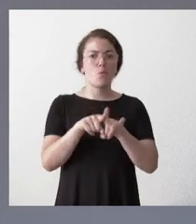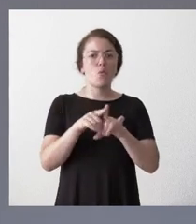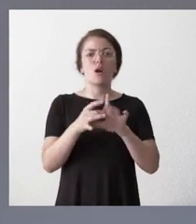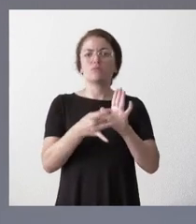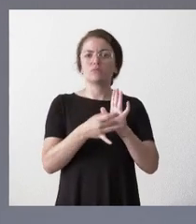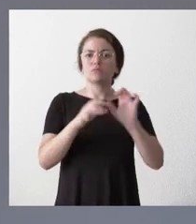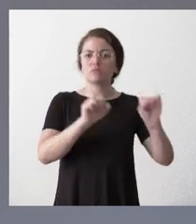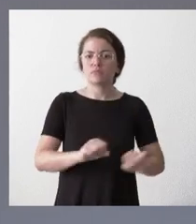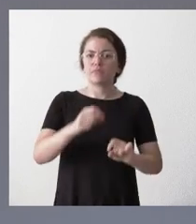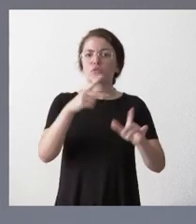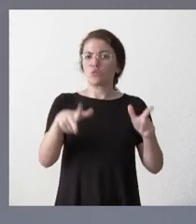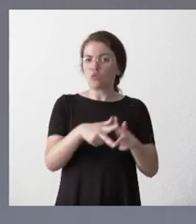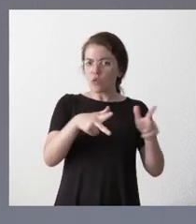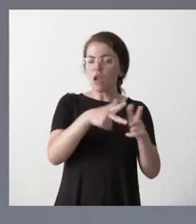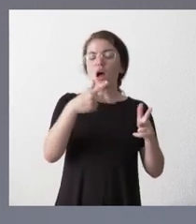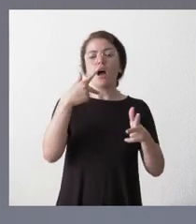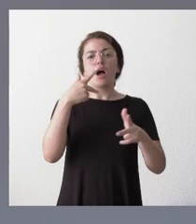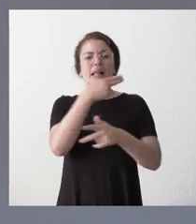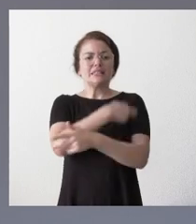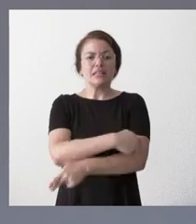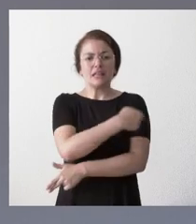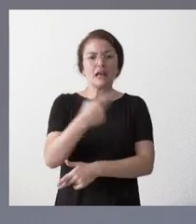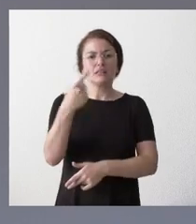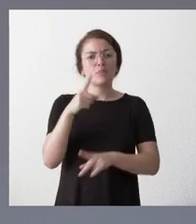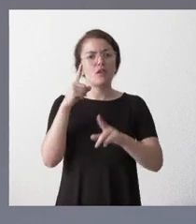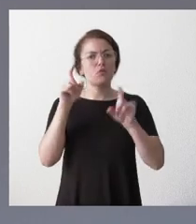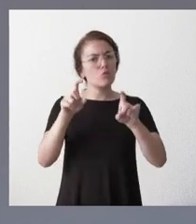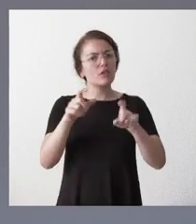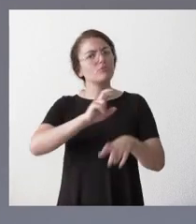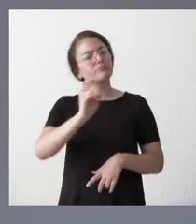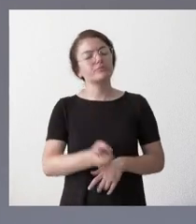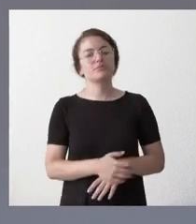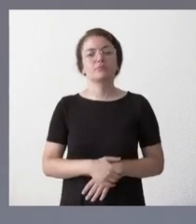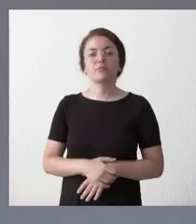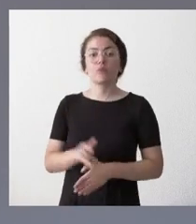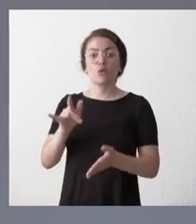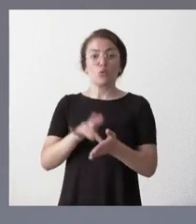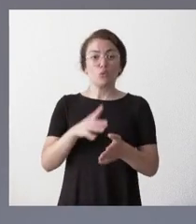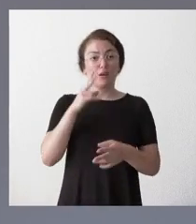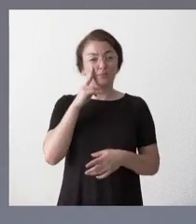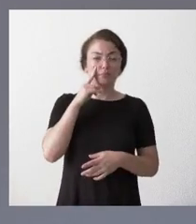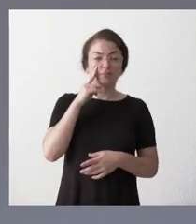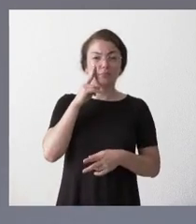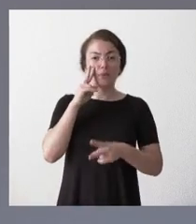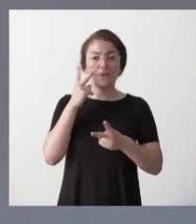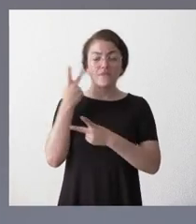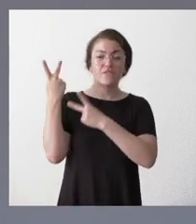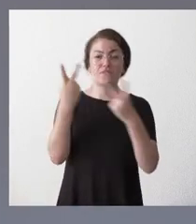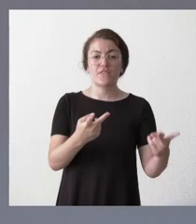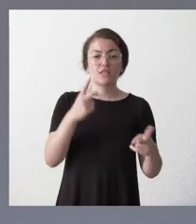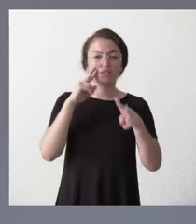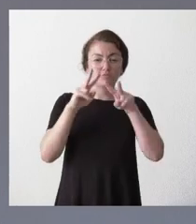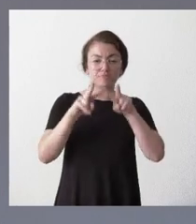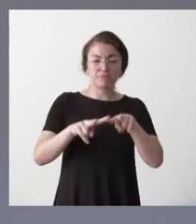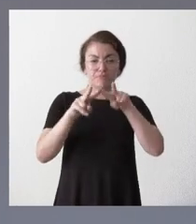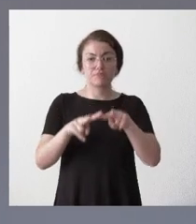tema social como sanitario, como educativo y demás. En algunas de las inspecciones que se realizan al centro, también a